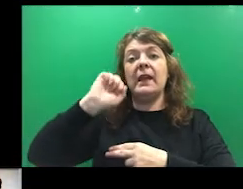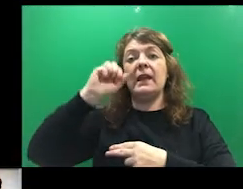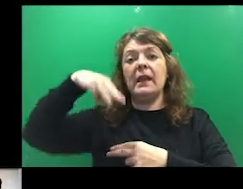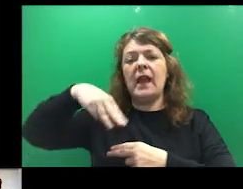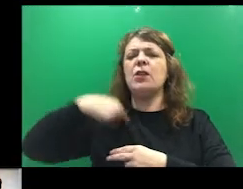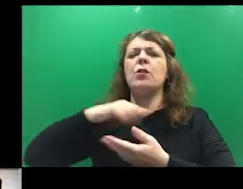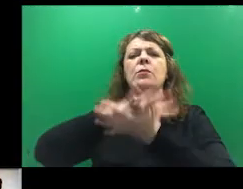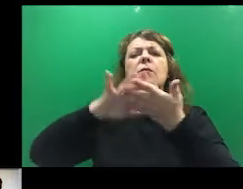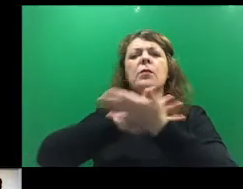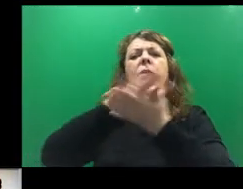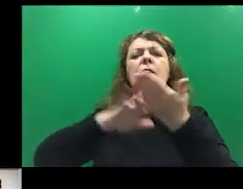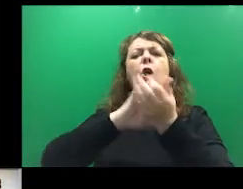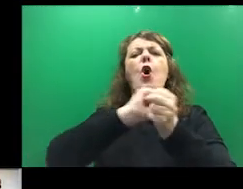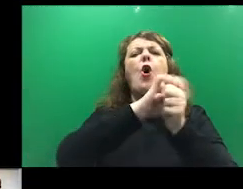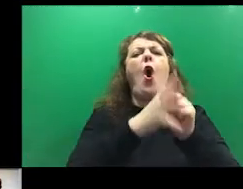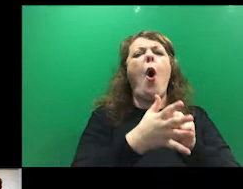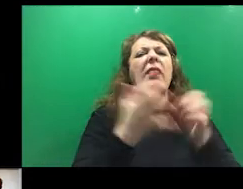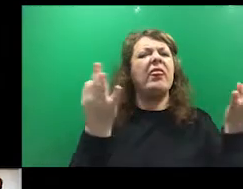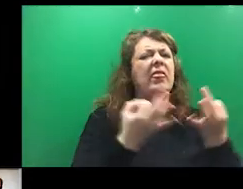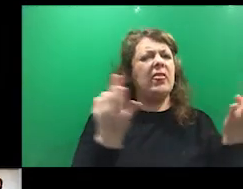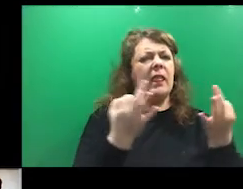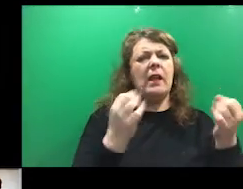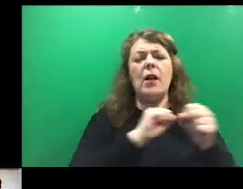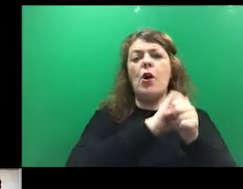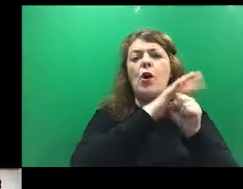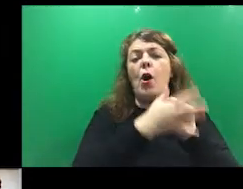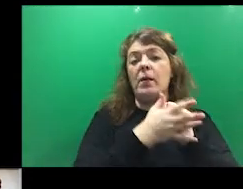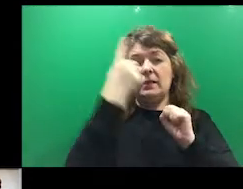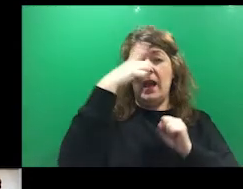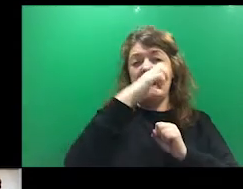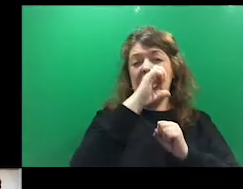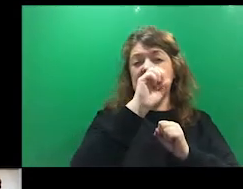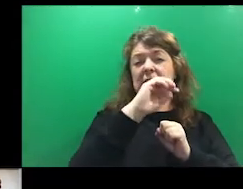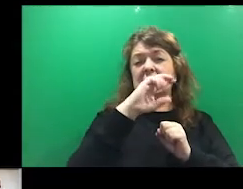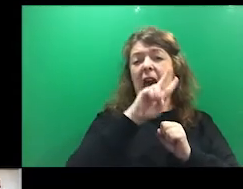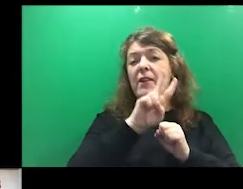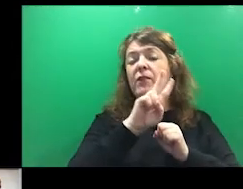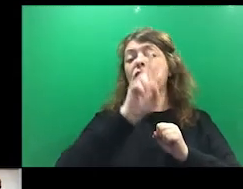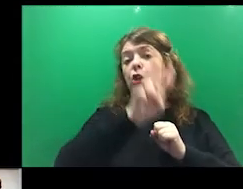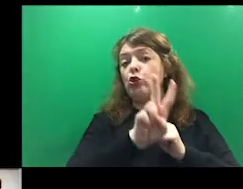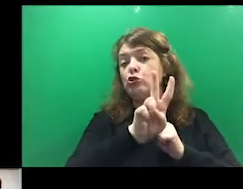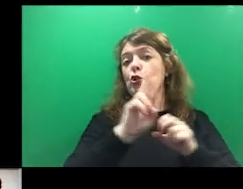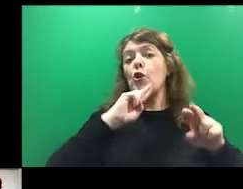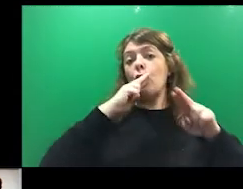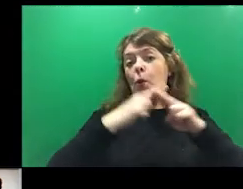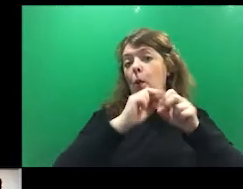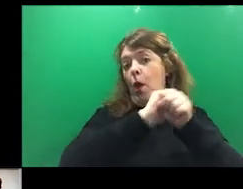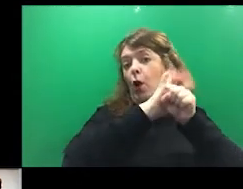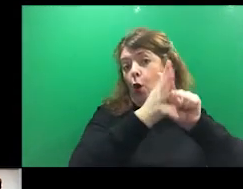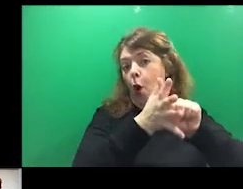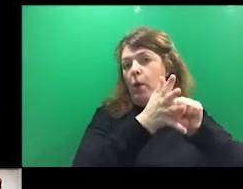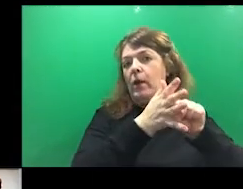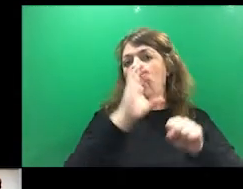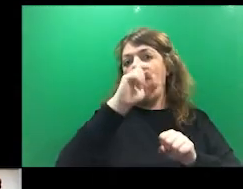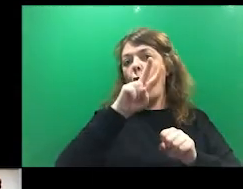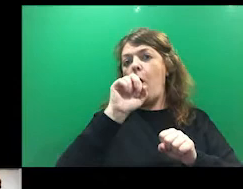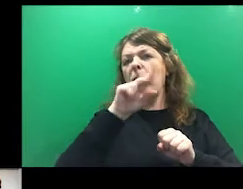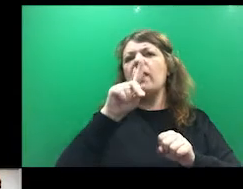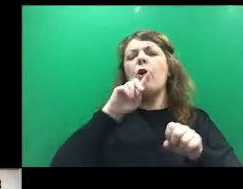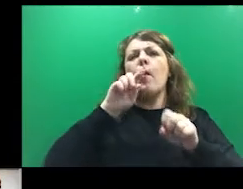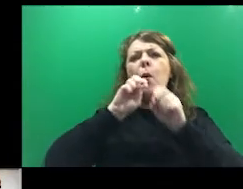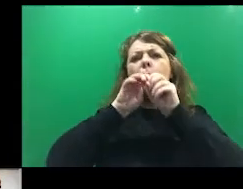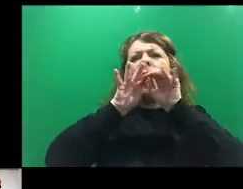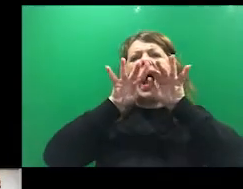Hola, yo soy Miriam y voy a hablar con vosotros un poco de la COVID. La enfermedad del SARS-CoV-2, que todos conocemos como COVID, se